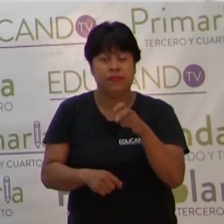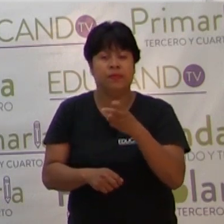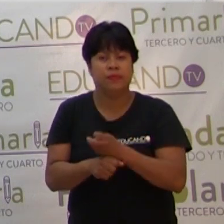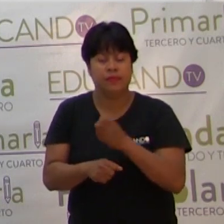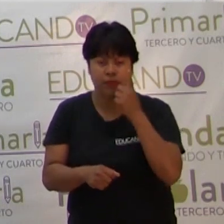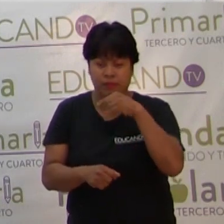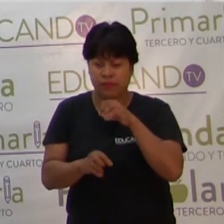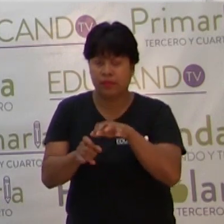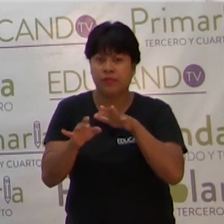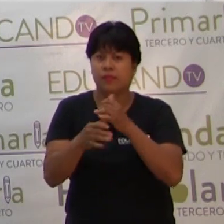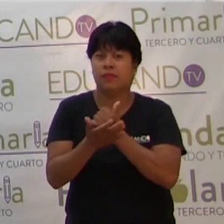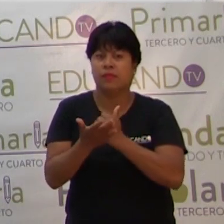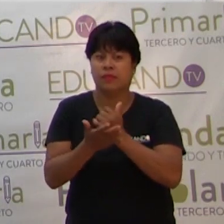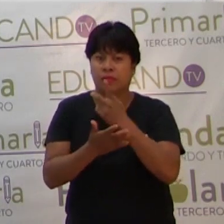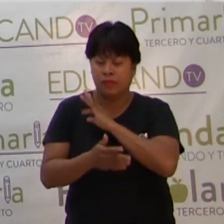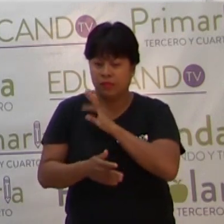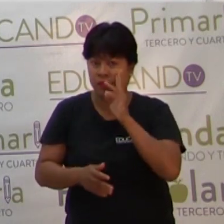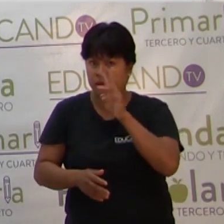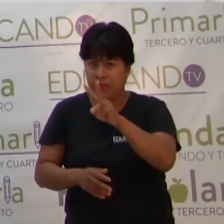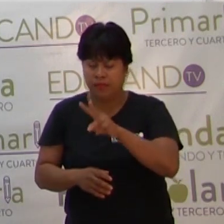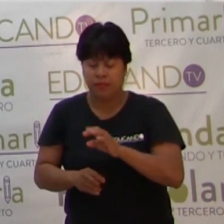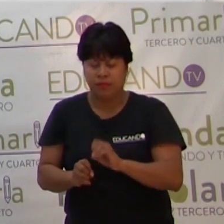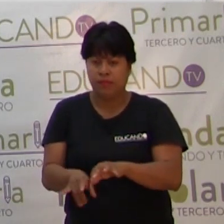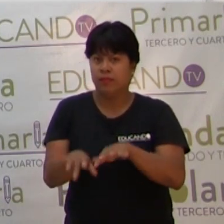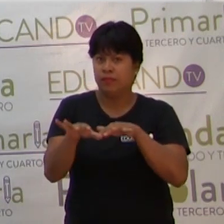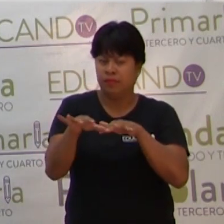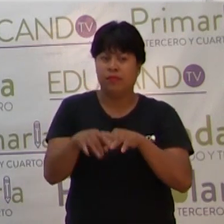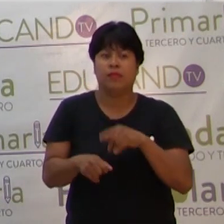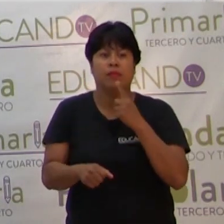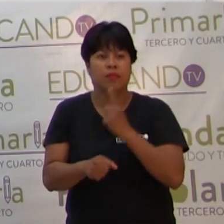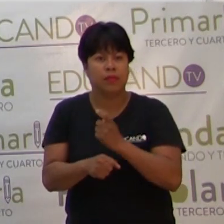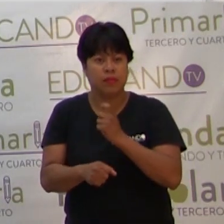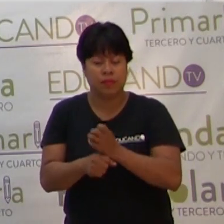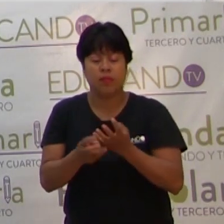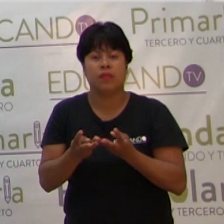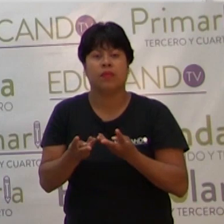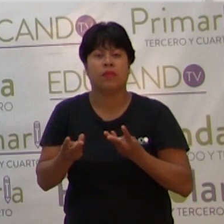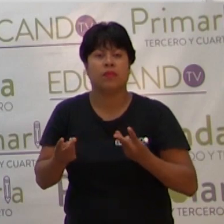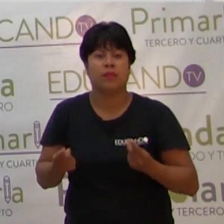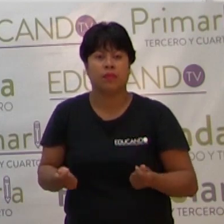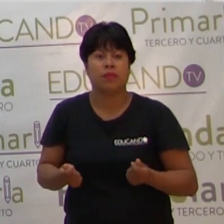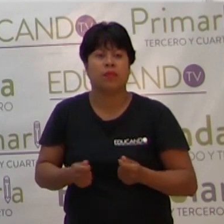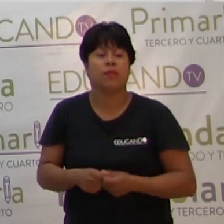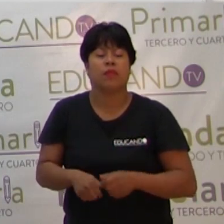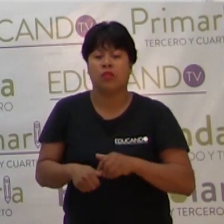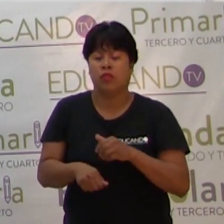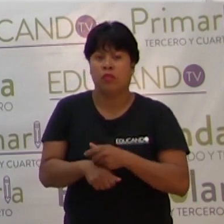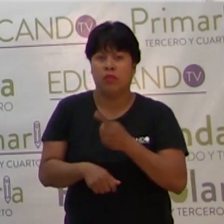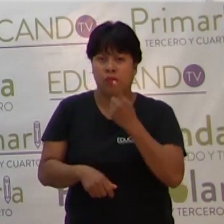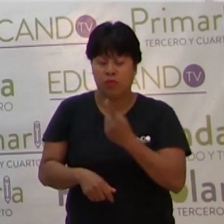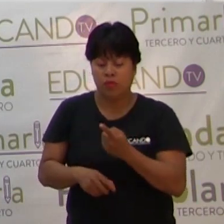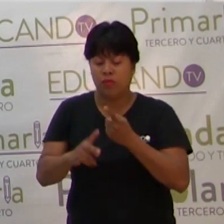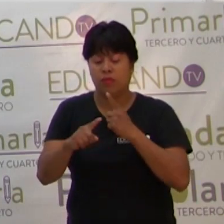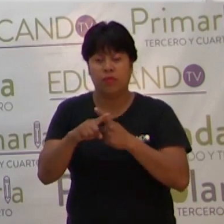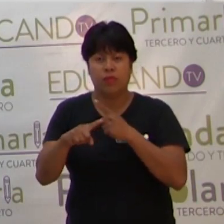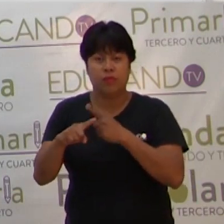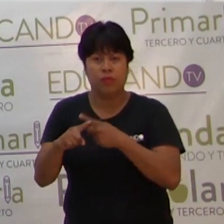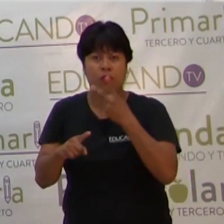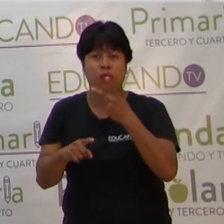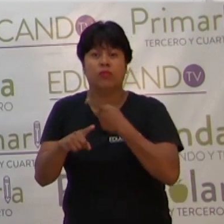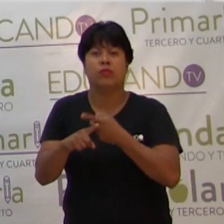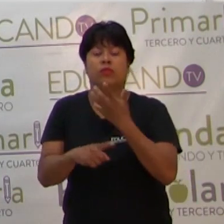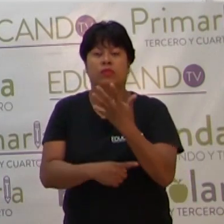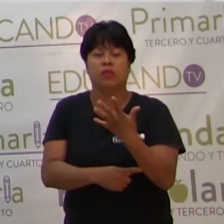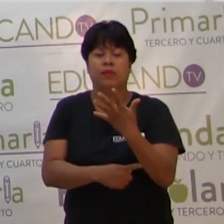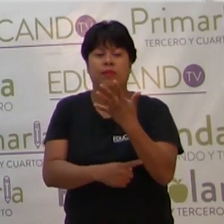azul para que lo podamos ver y apreciar. Acá primero se resolvió, como número 1, la multiplicación. 2 por